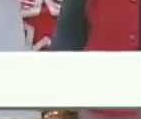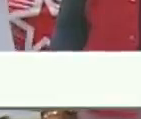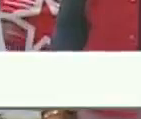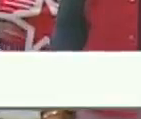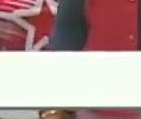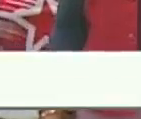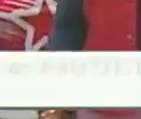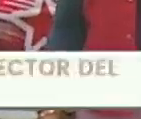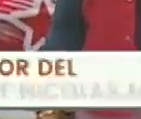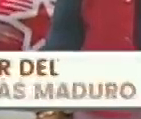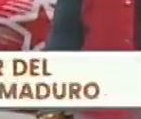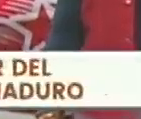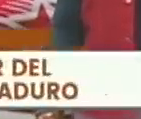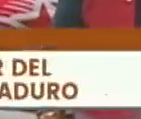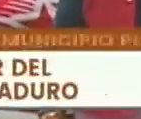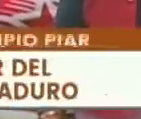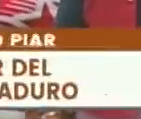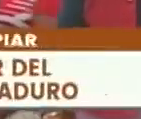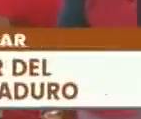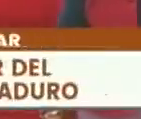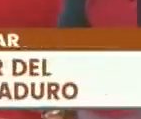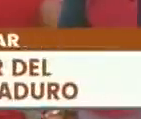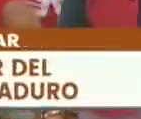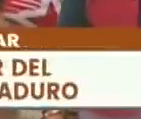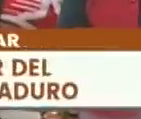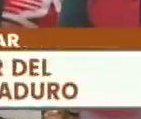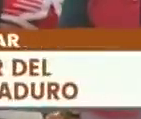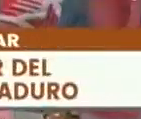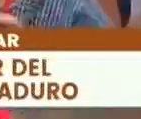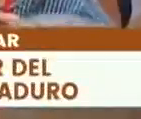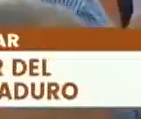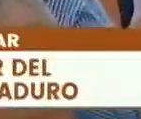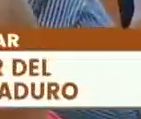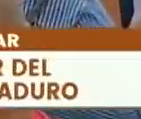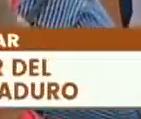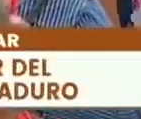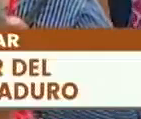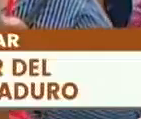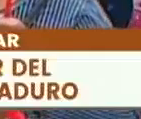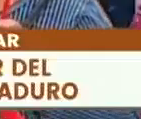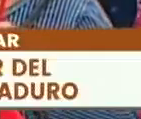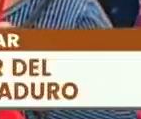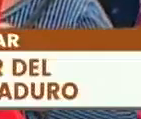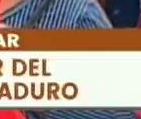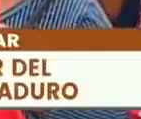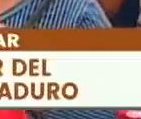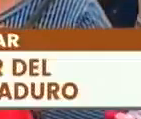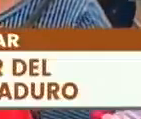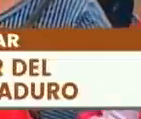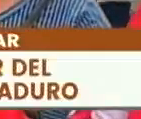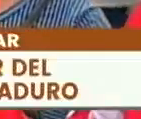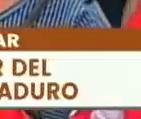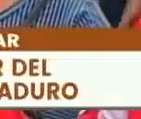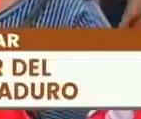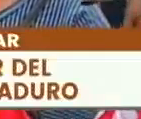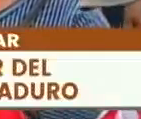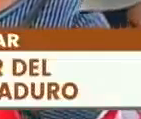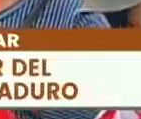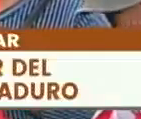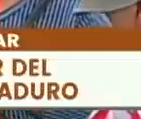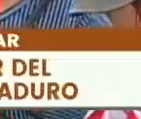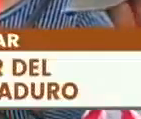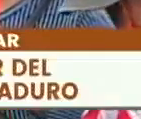imperio, con una variable más favorable, que hoy tenemos muchísima conciencia, que tenemos a